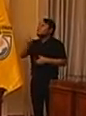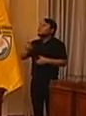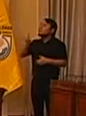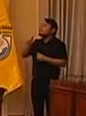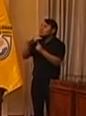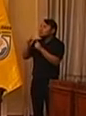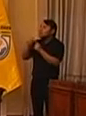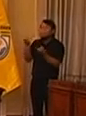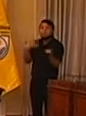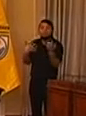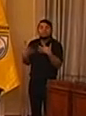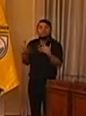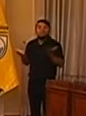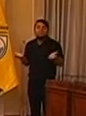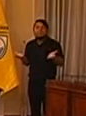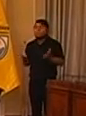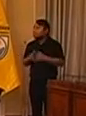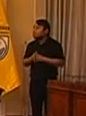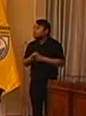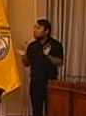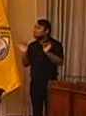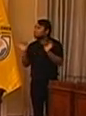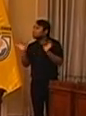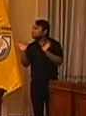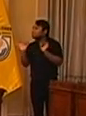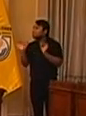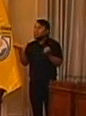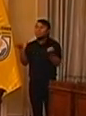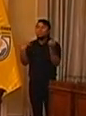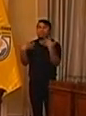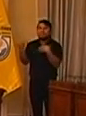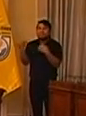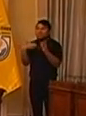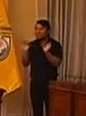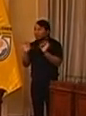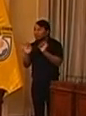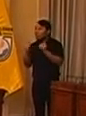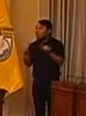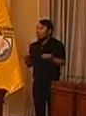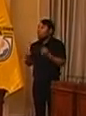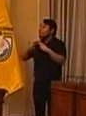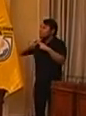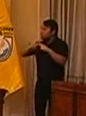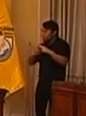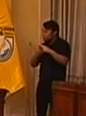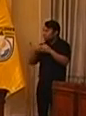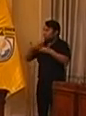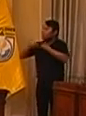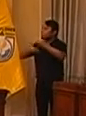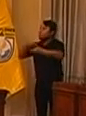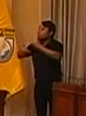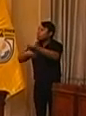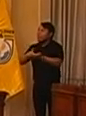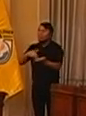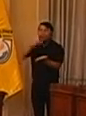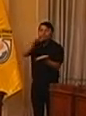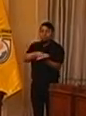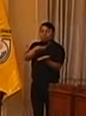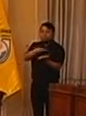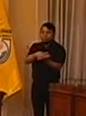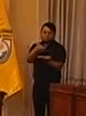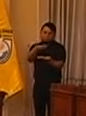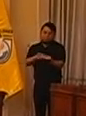palabra. Si no tenemos ninguna intervención en mesa, vamos a proceder a la aprobación